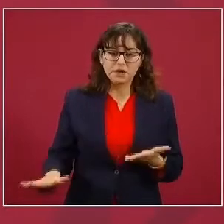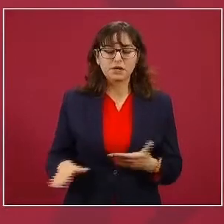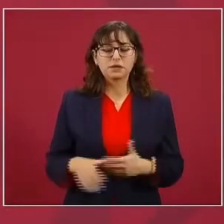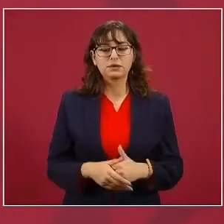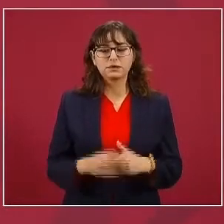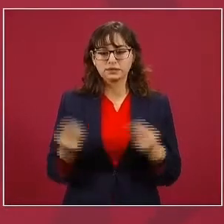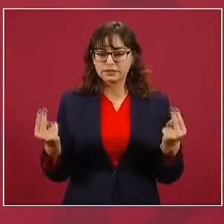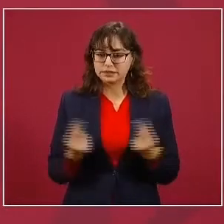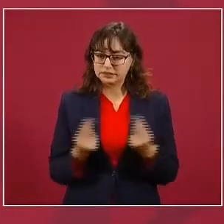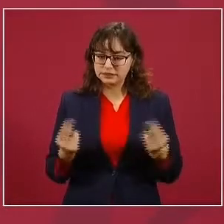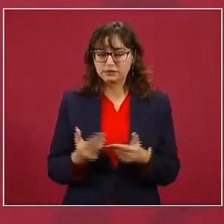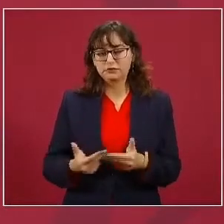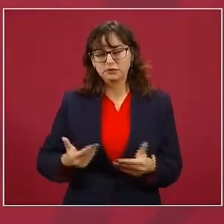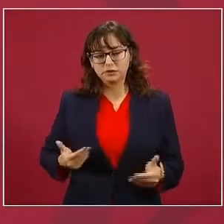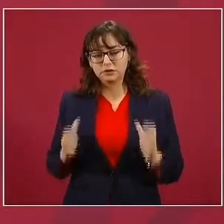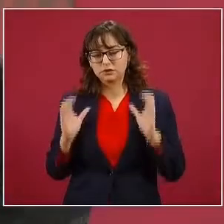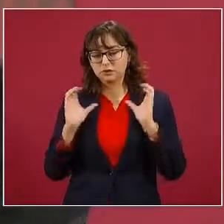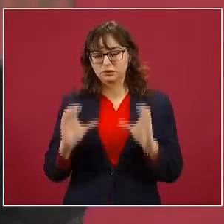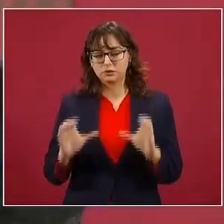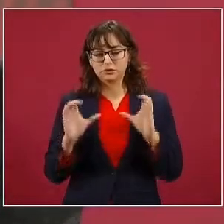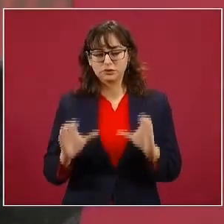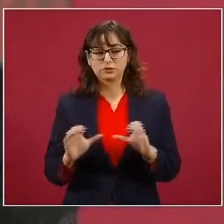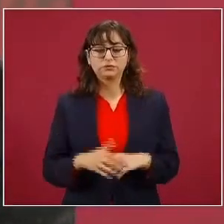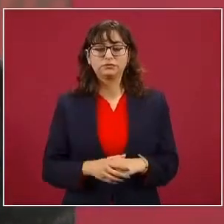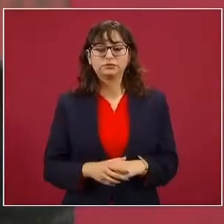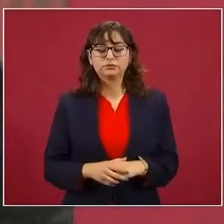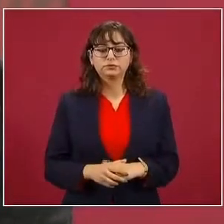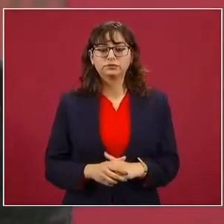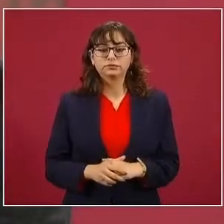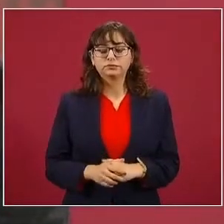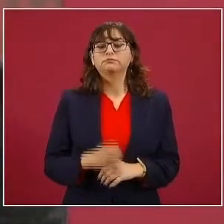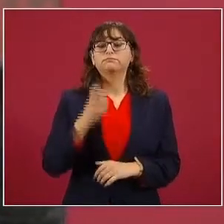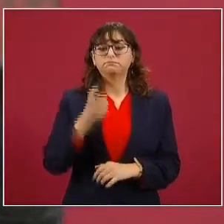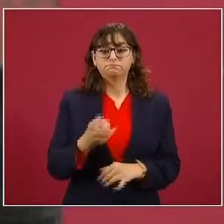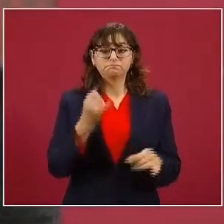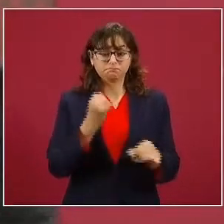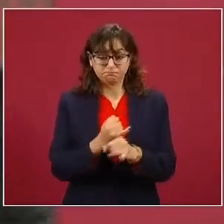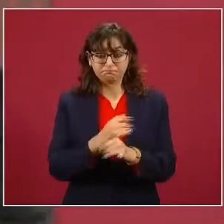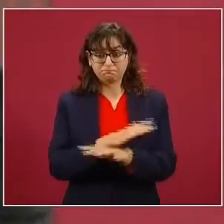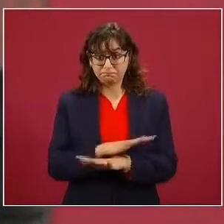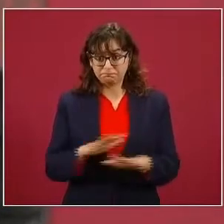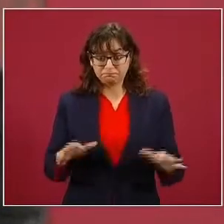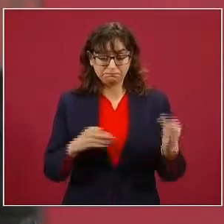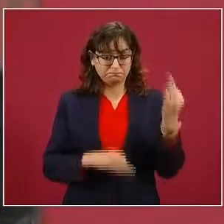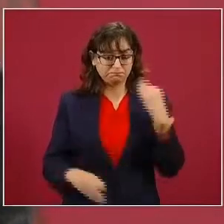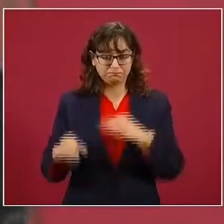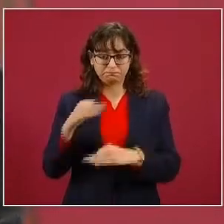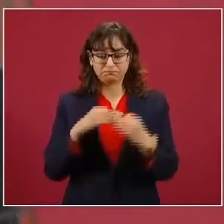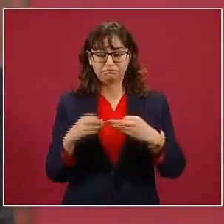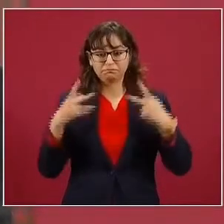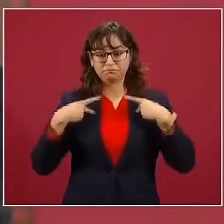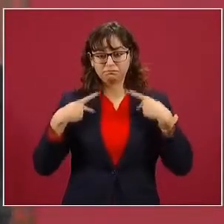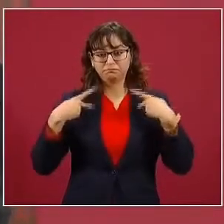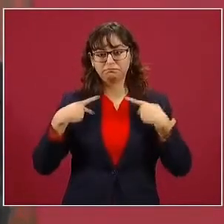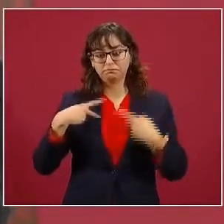pesadilla. Eso es lo que podemos informar a todos los